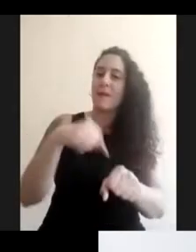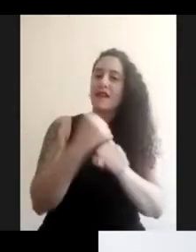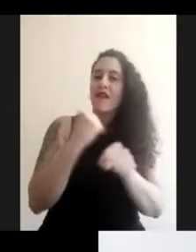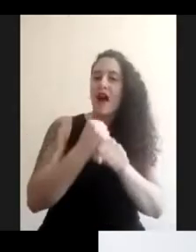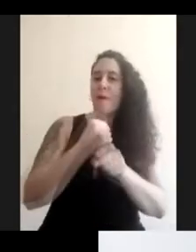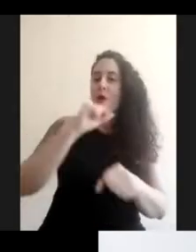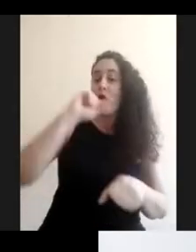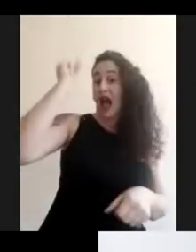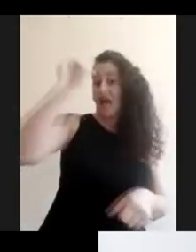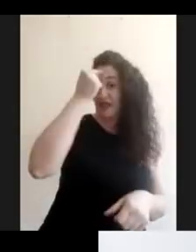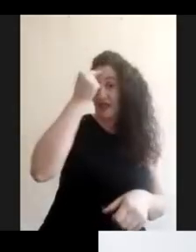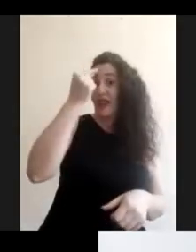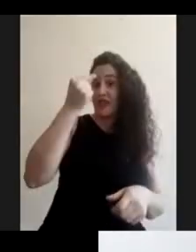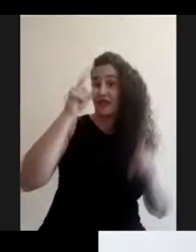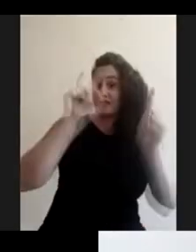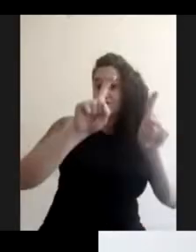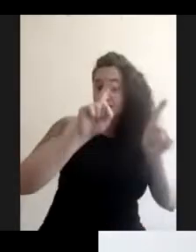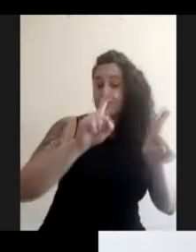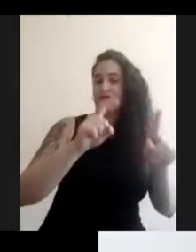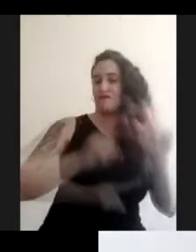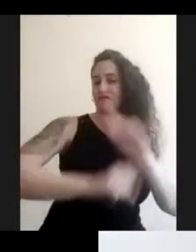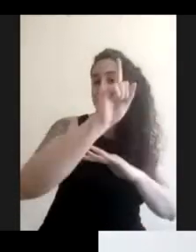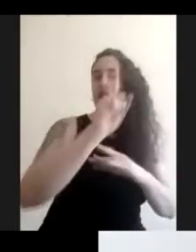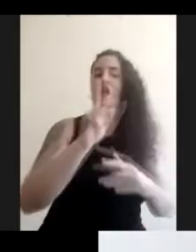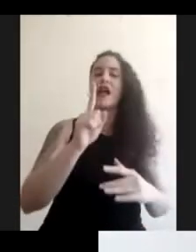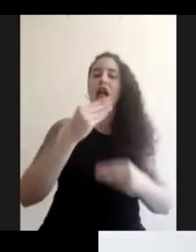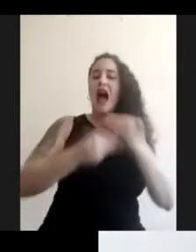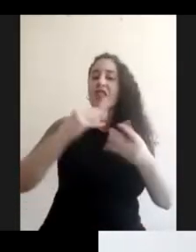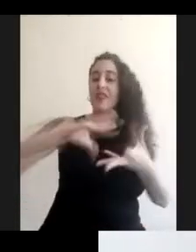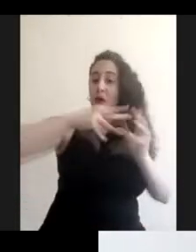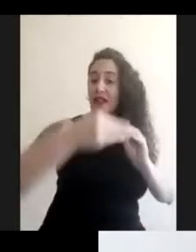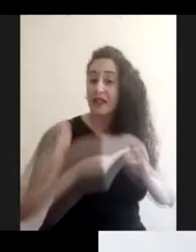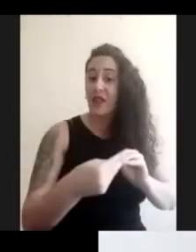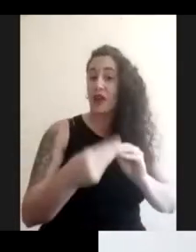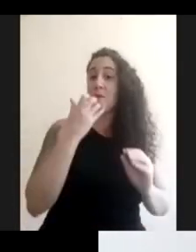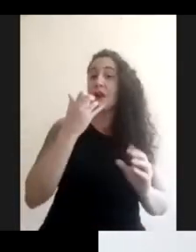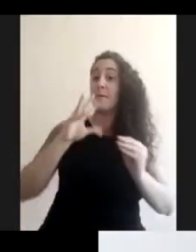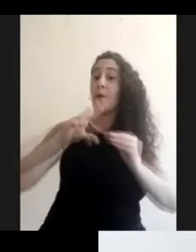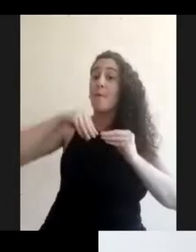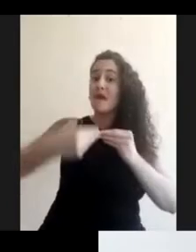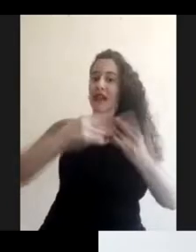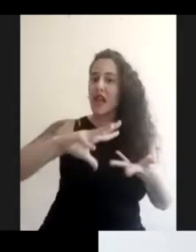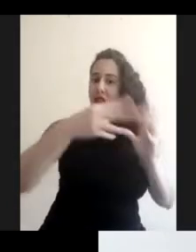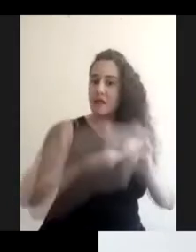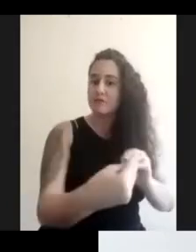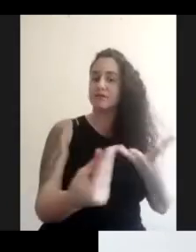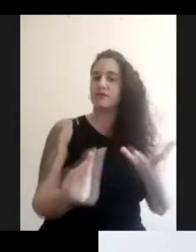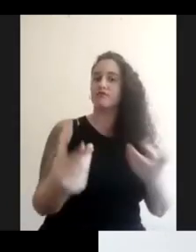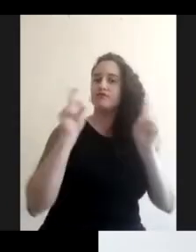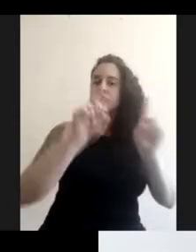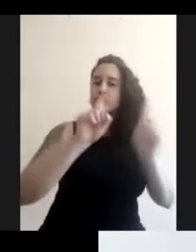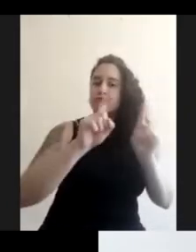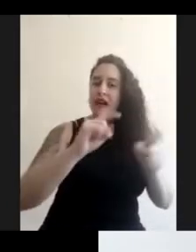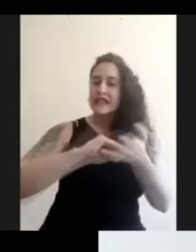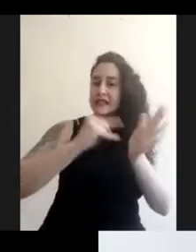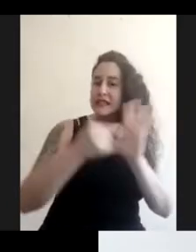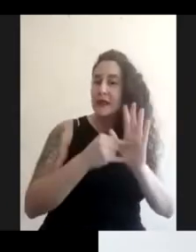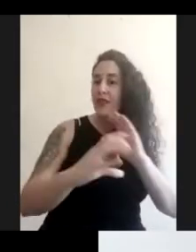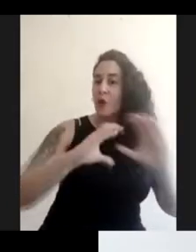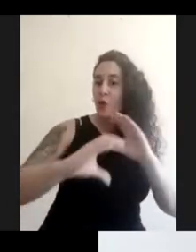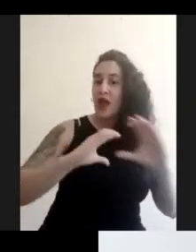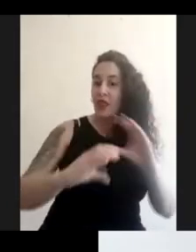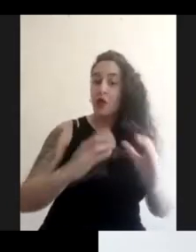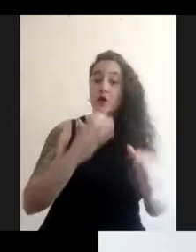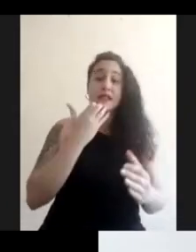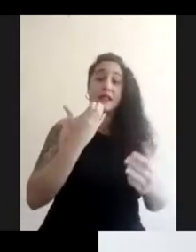con ellos, les hacemos adaptaciones de materiales, los instruimos en los sistemas, quien no tiene el sistema